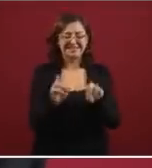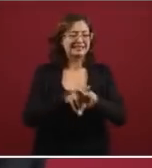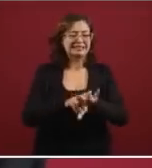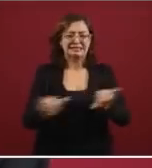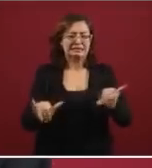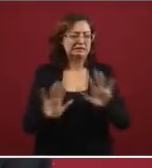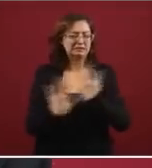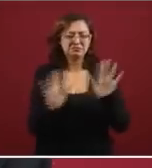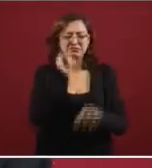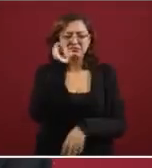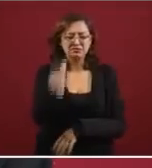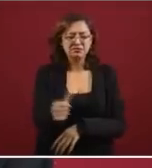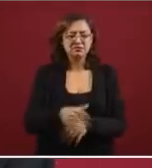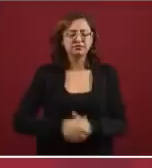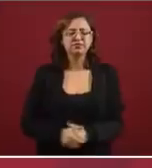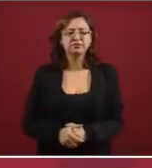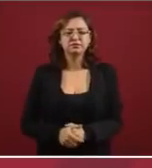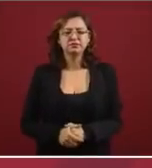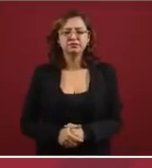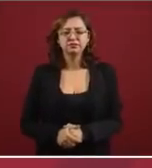si hay